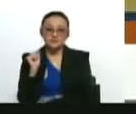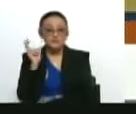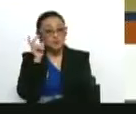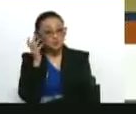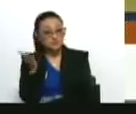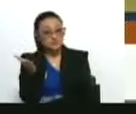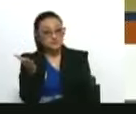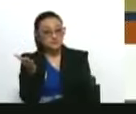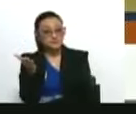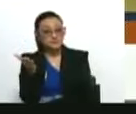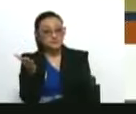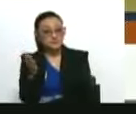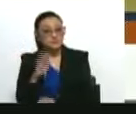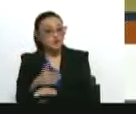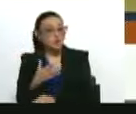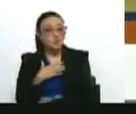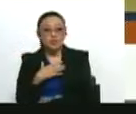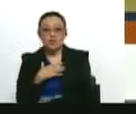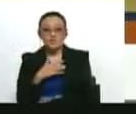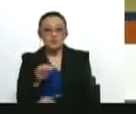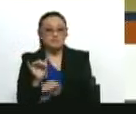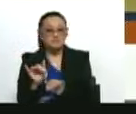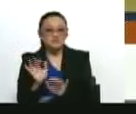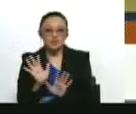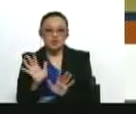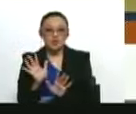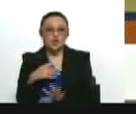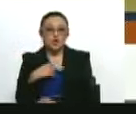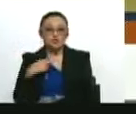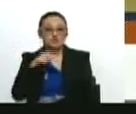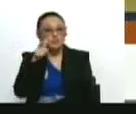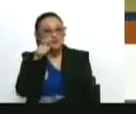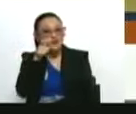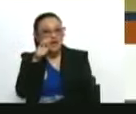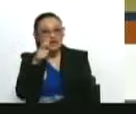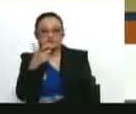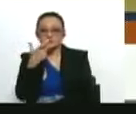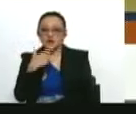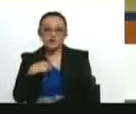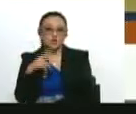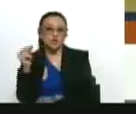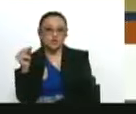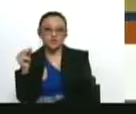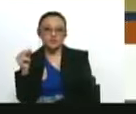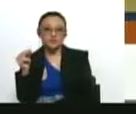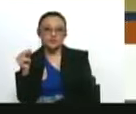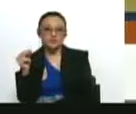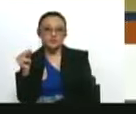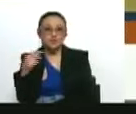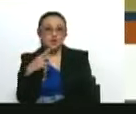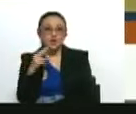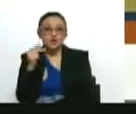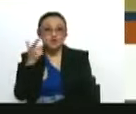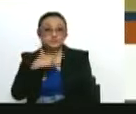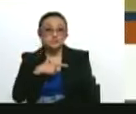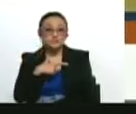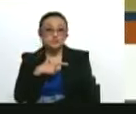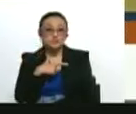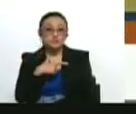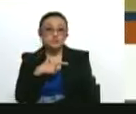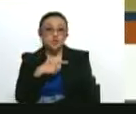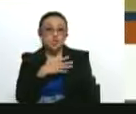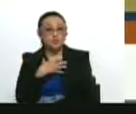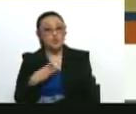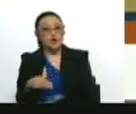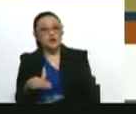Escuchen, porque no podemos caer en esto. No somos vigilantes. No somos